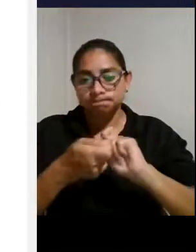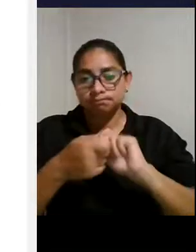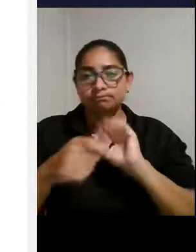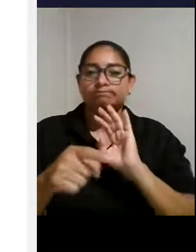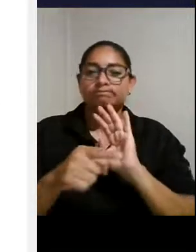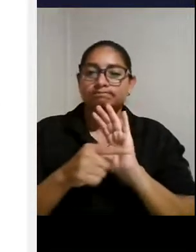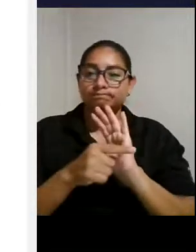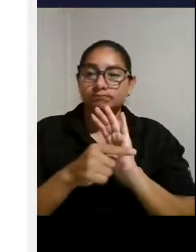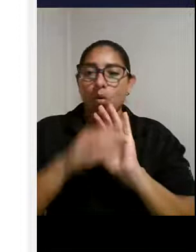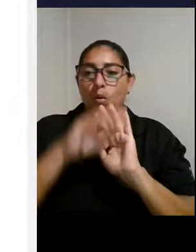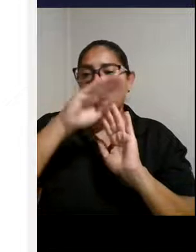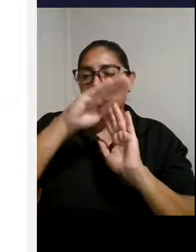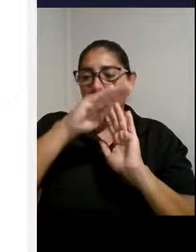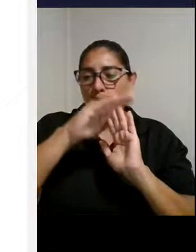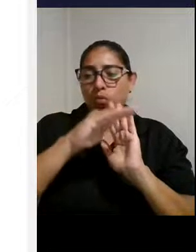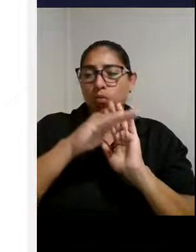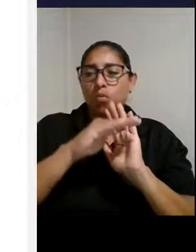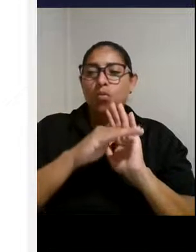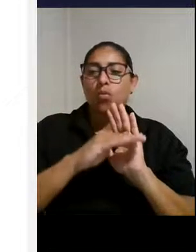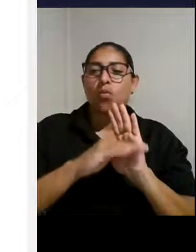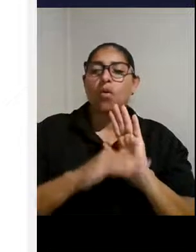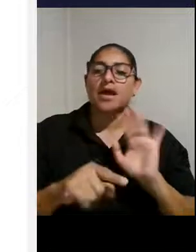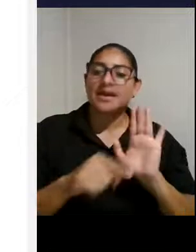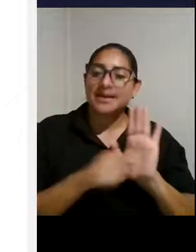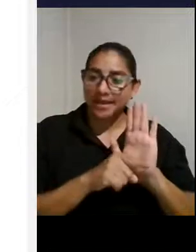una disminución si esta resta es